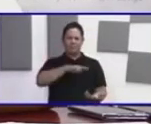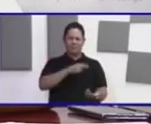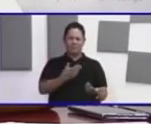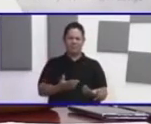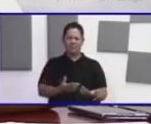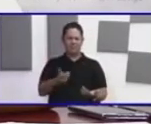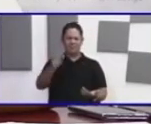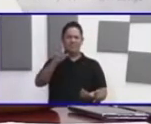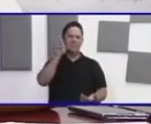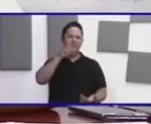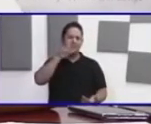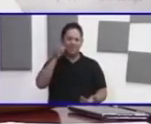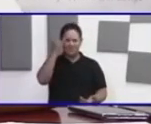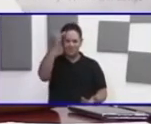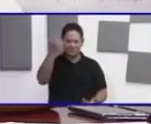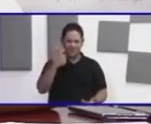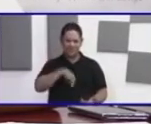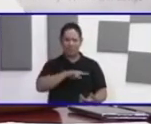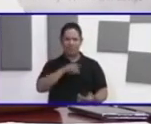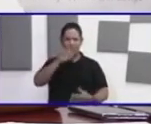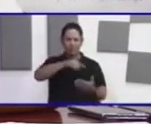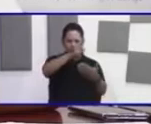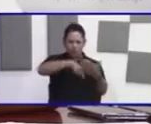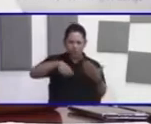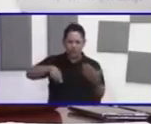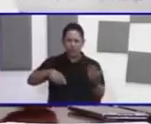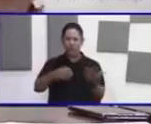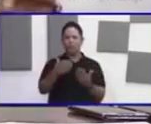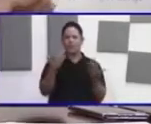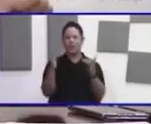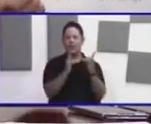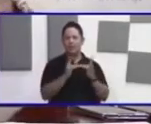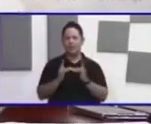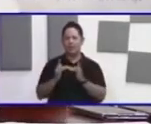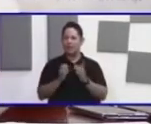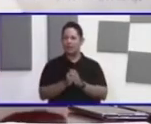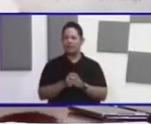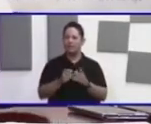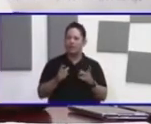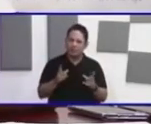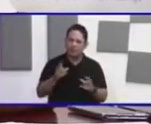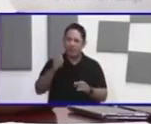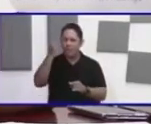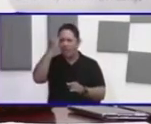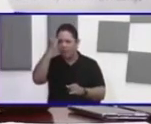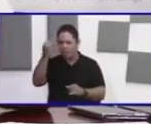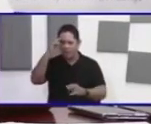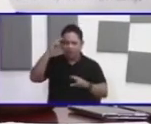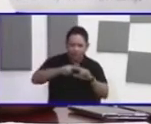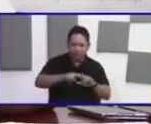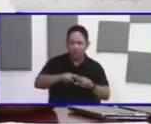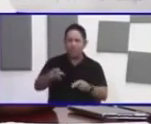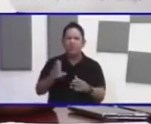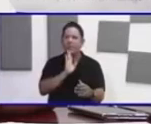un contrato que establece que son camas hospitalarias y también hay camillas, pero juntaron, no sé si de manera malintencionada y no sé